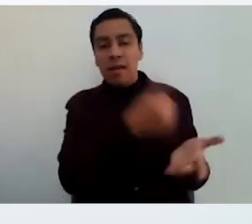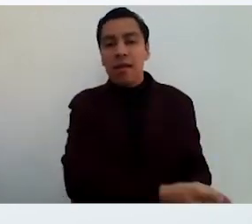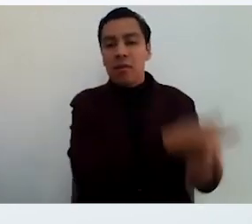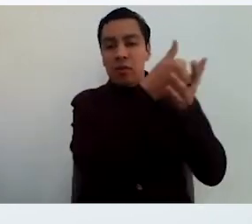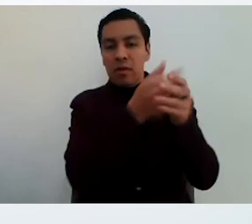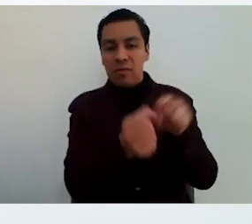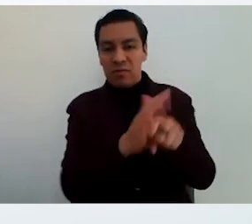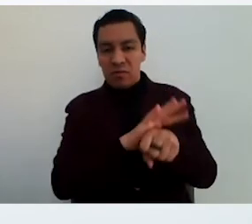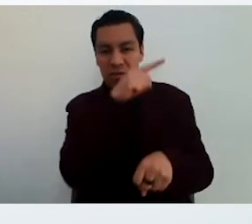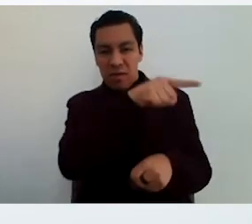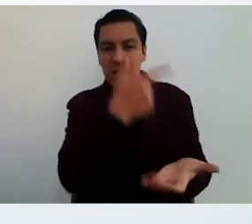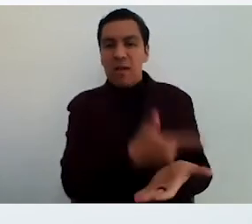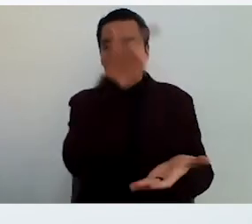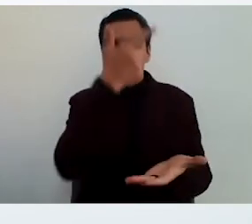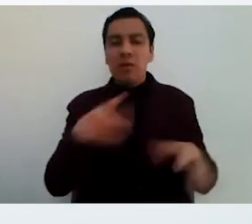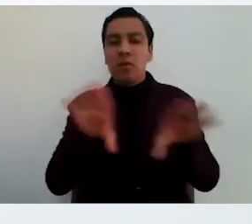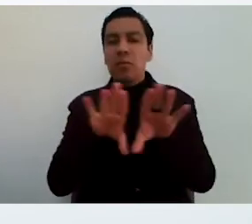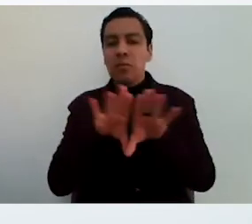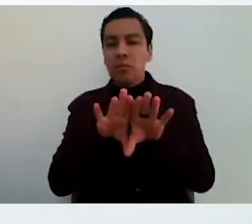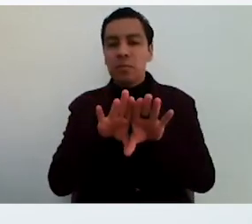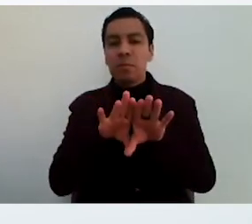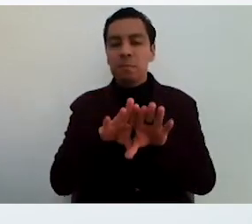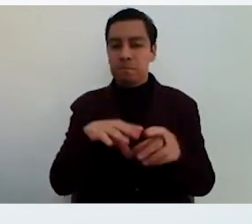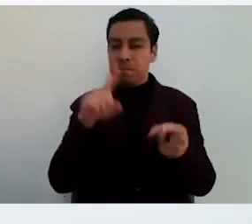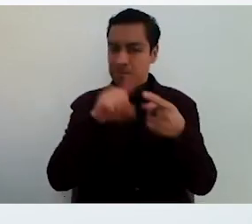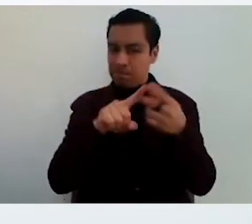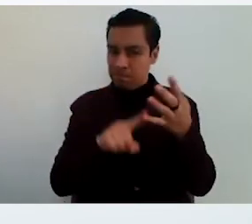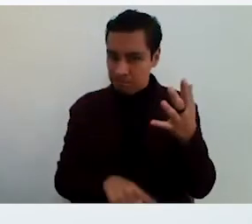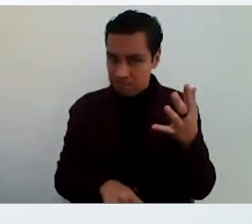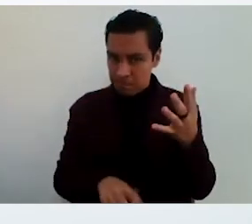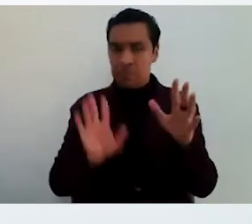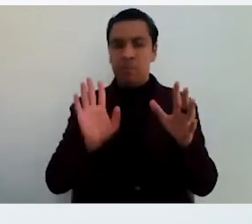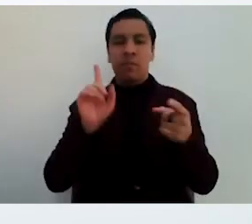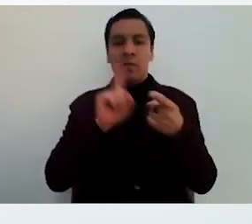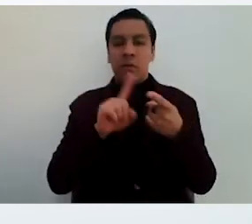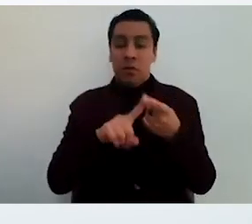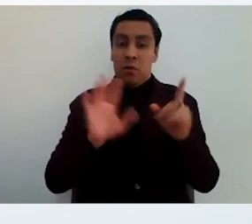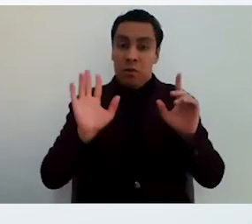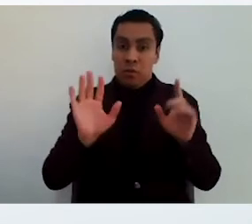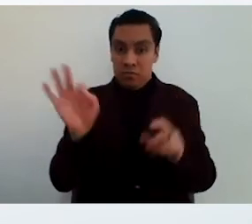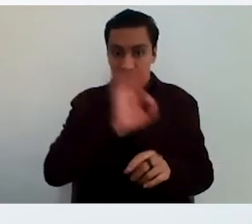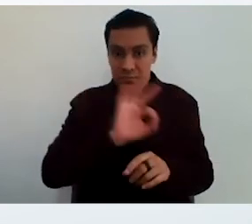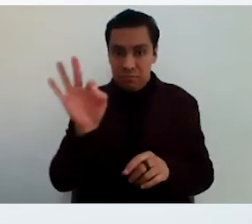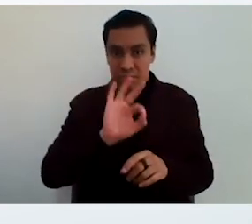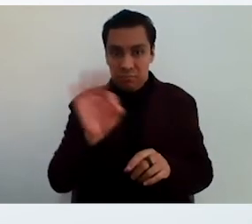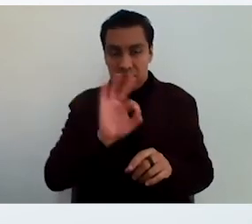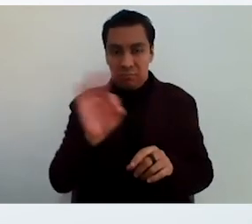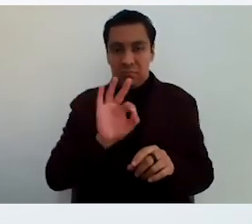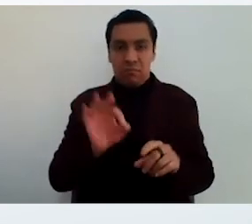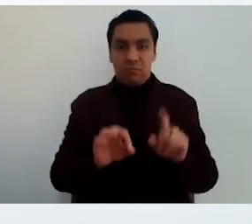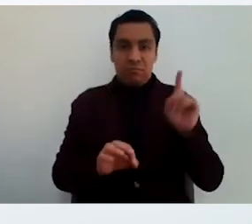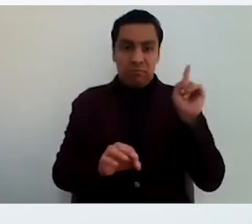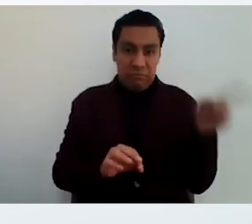médica, una de las consecuencias puede ser que ya prácticamente a nadie se le